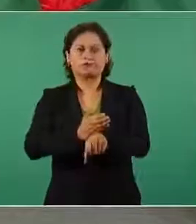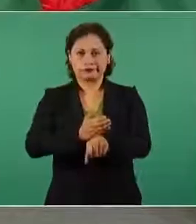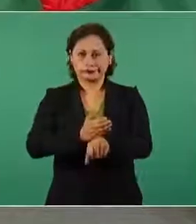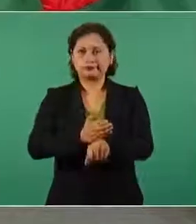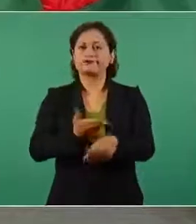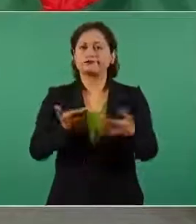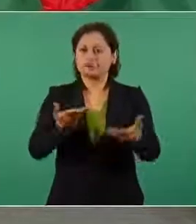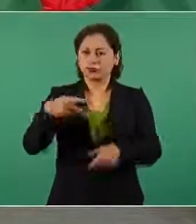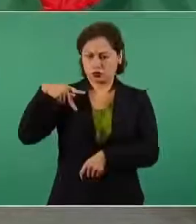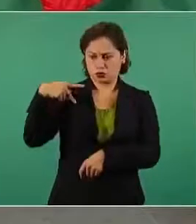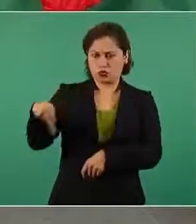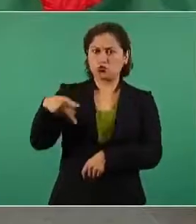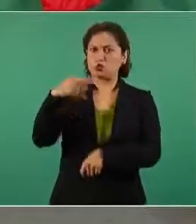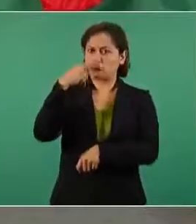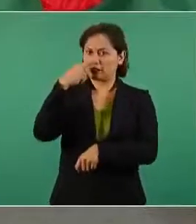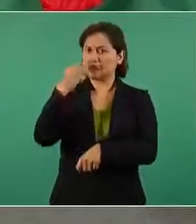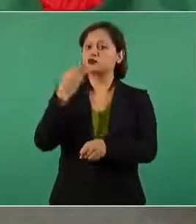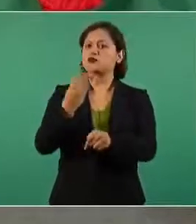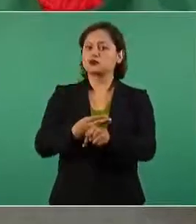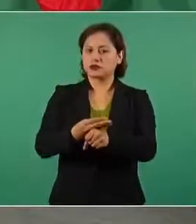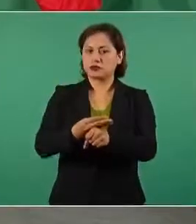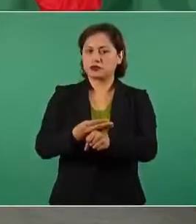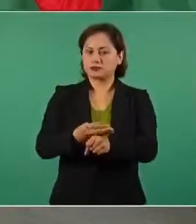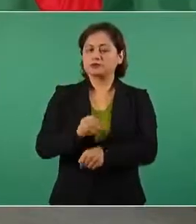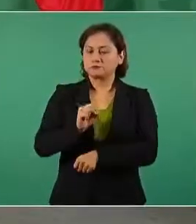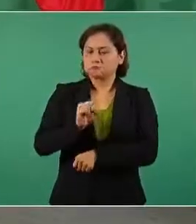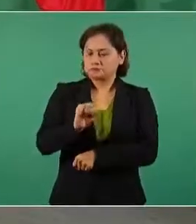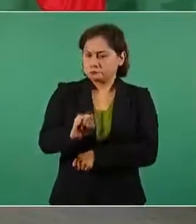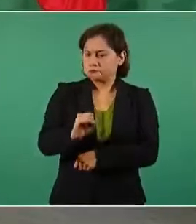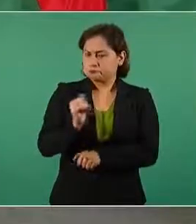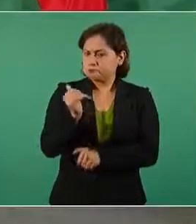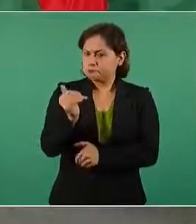Y sí, se está avanzando,